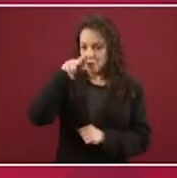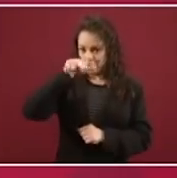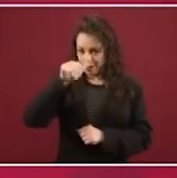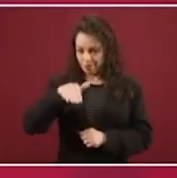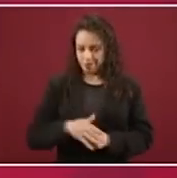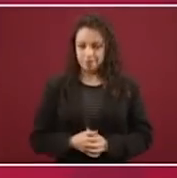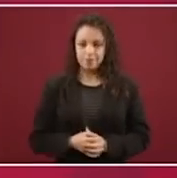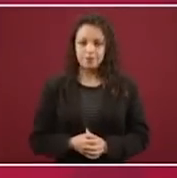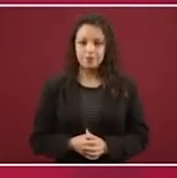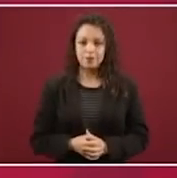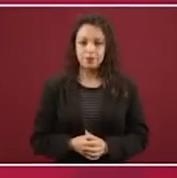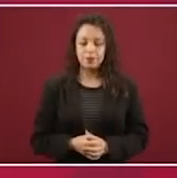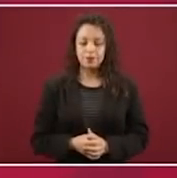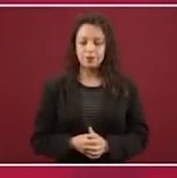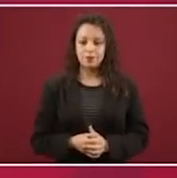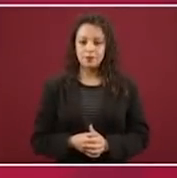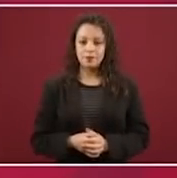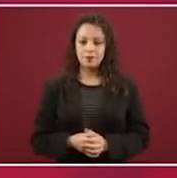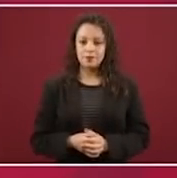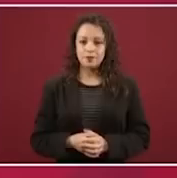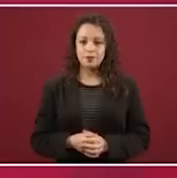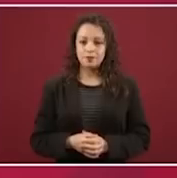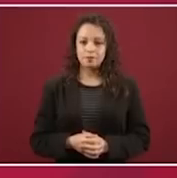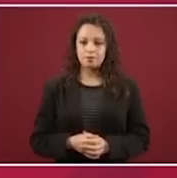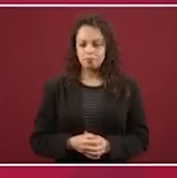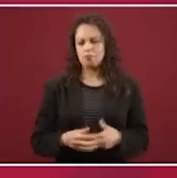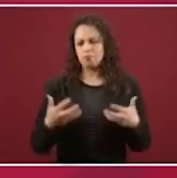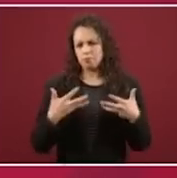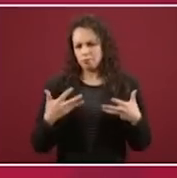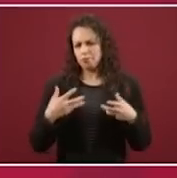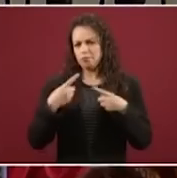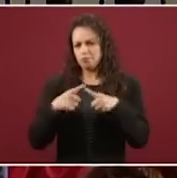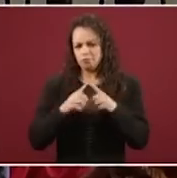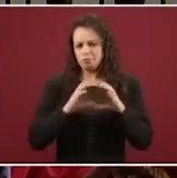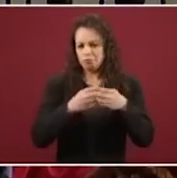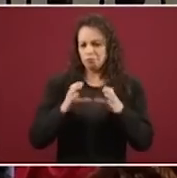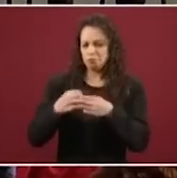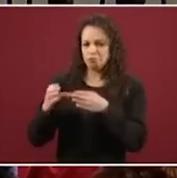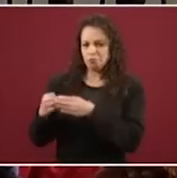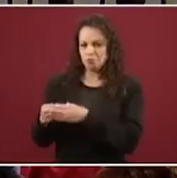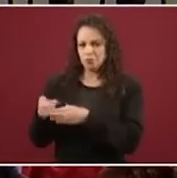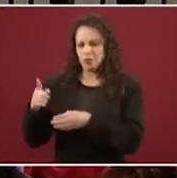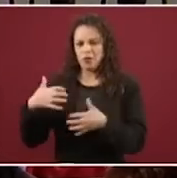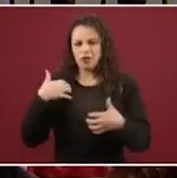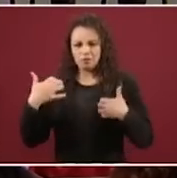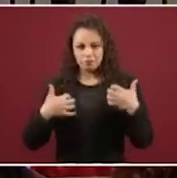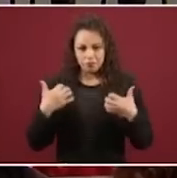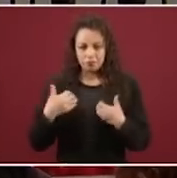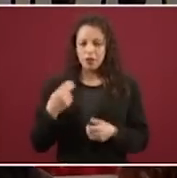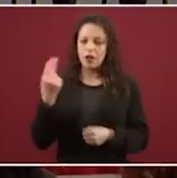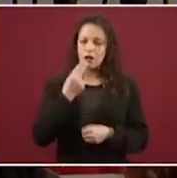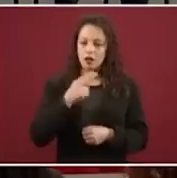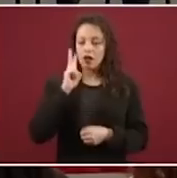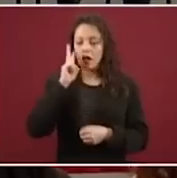Desde luego hay grupos inconformes, hay que atenderlos, hay que